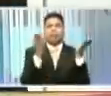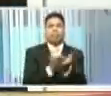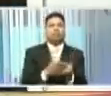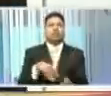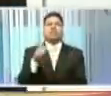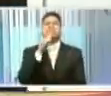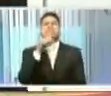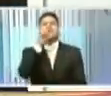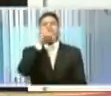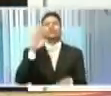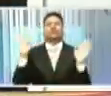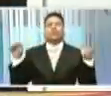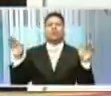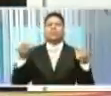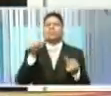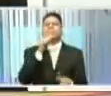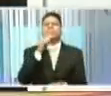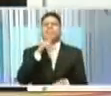de Twitter?